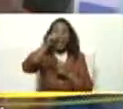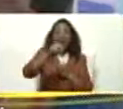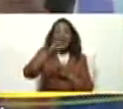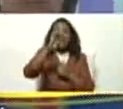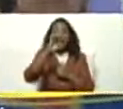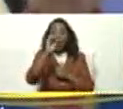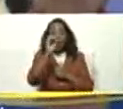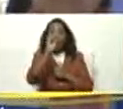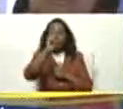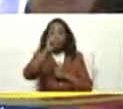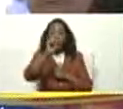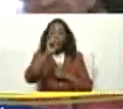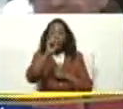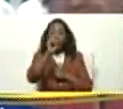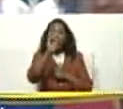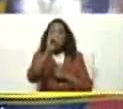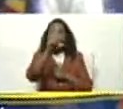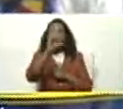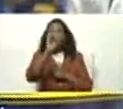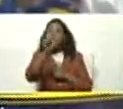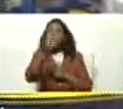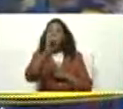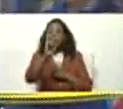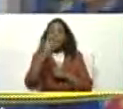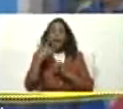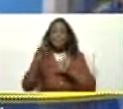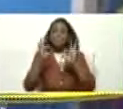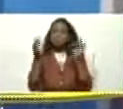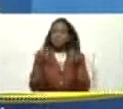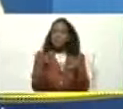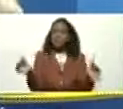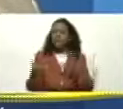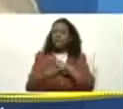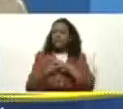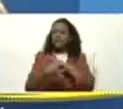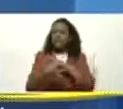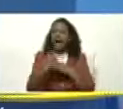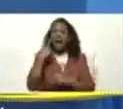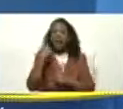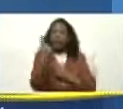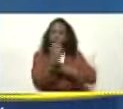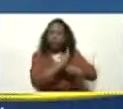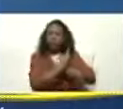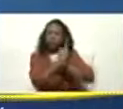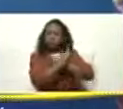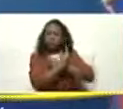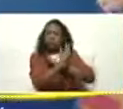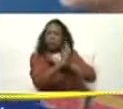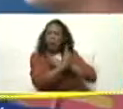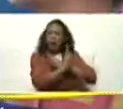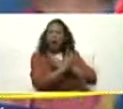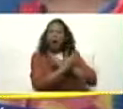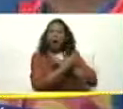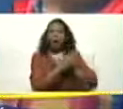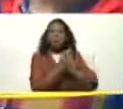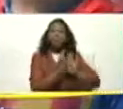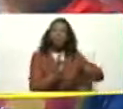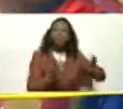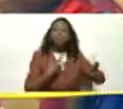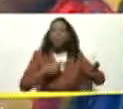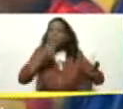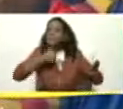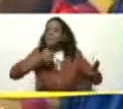de paquete del primer mundo ante cada sanción criminal nuestra